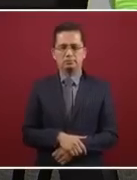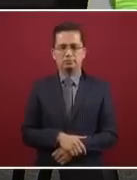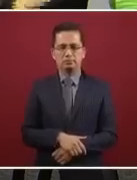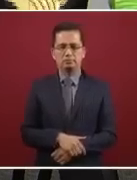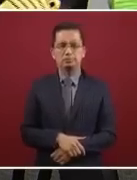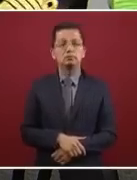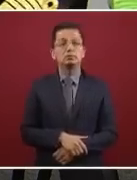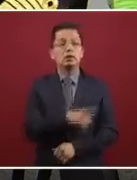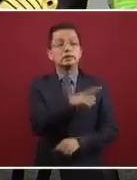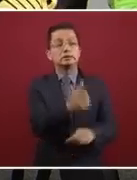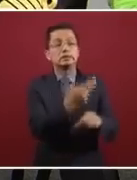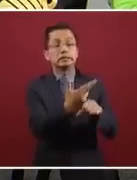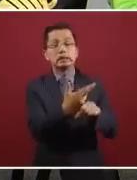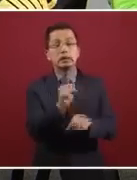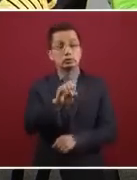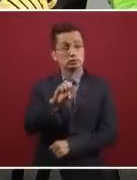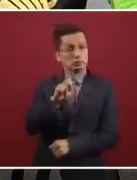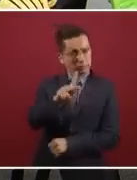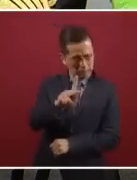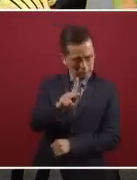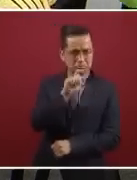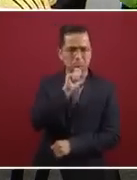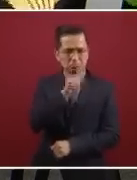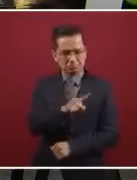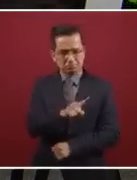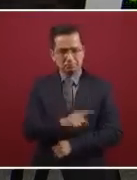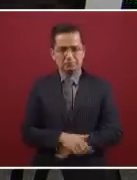el secretario de Educación,